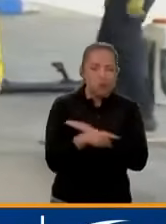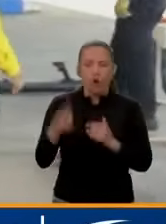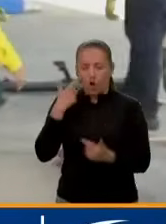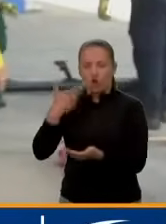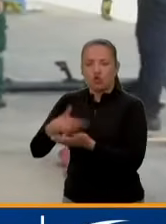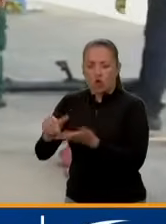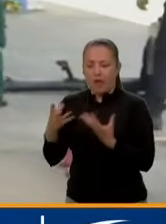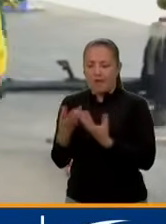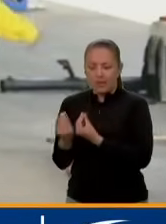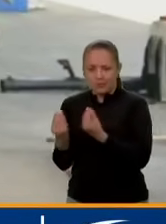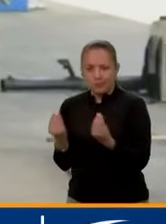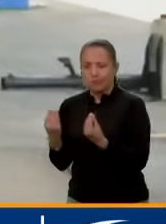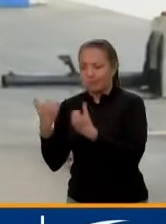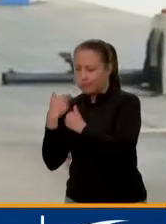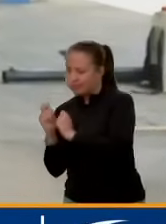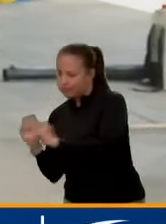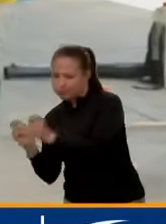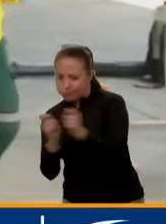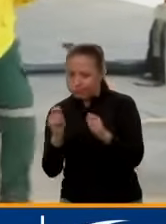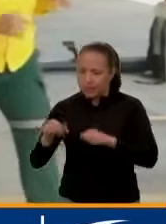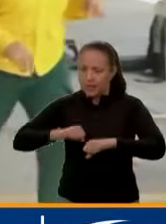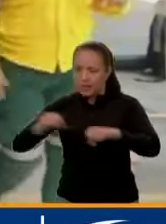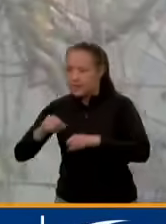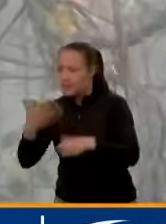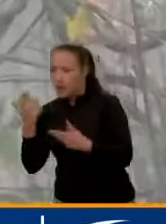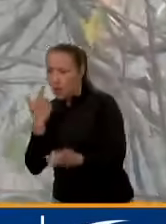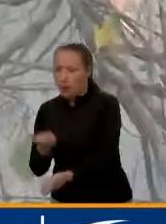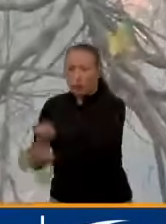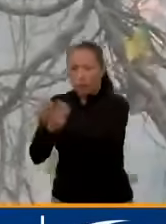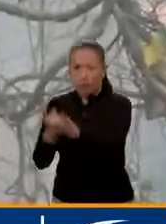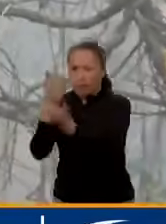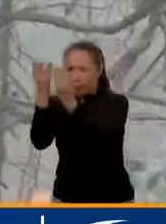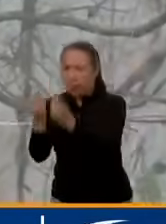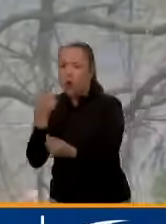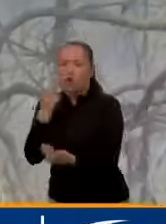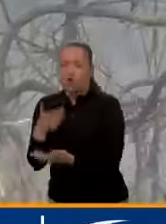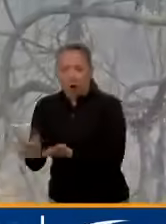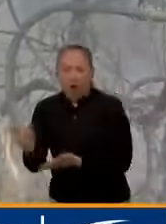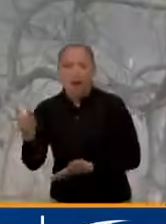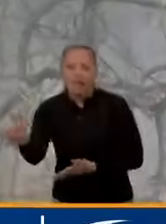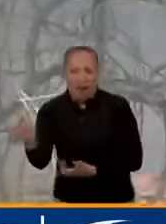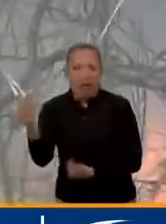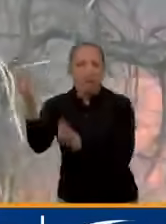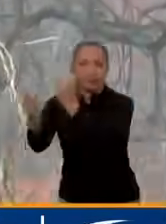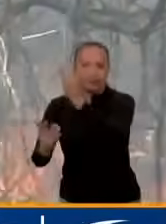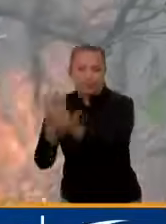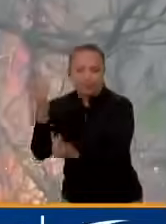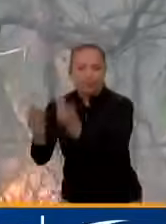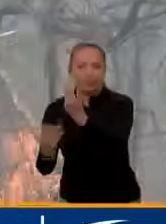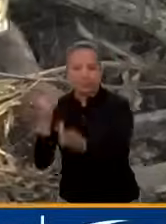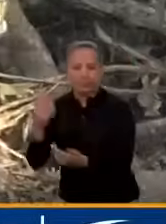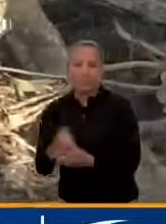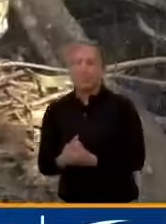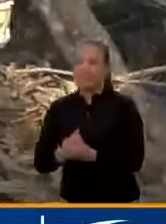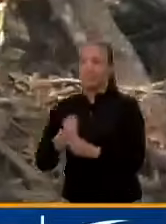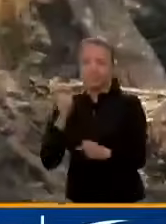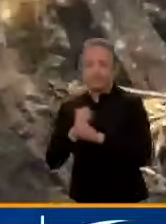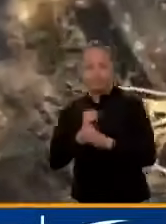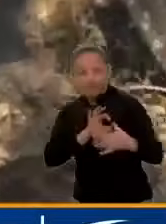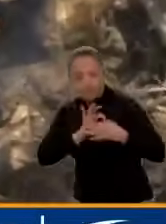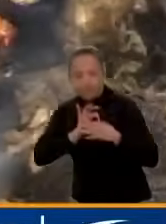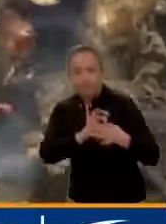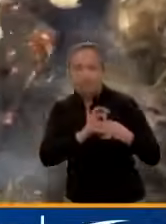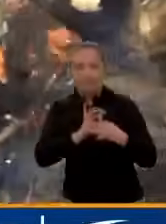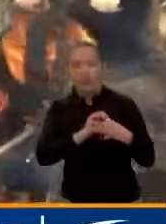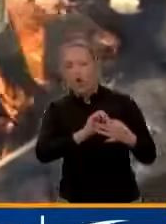nuestras unidades están atacando el incendio está activo todavía, trabajando de la mano